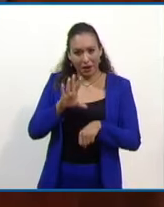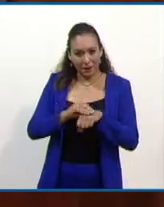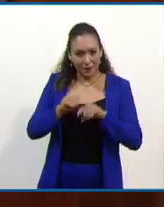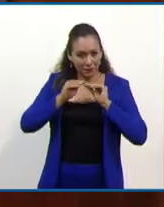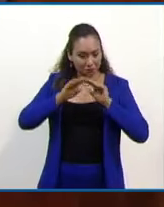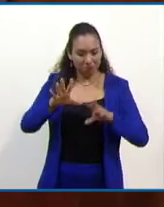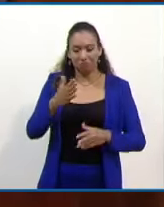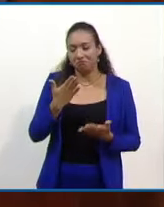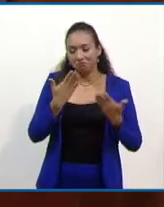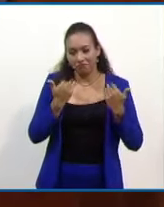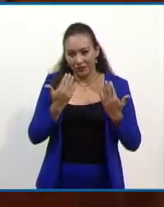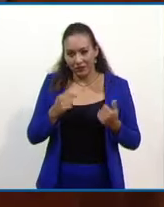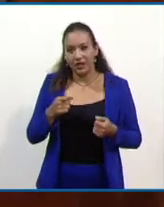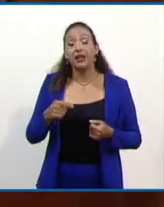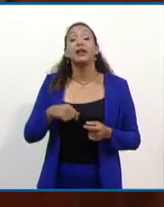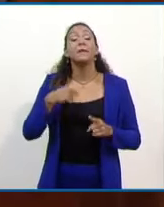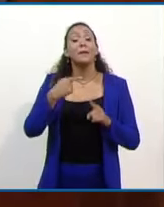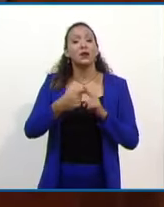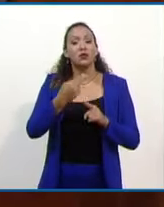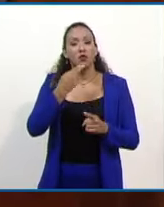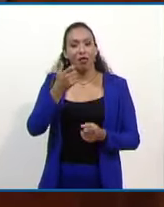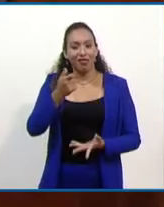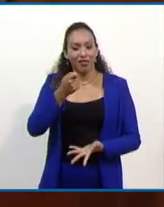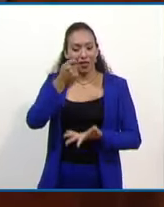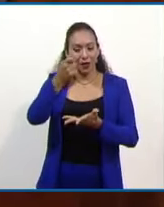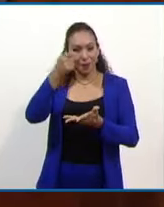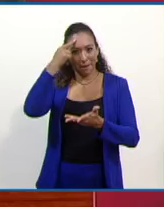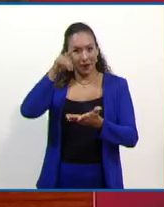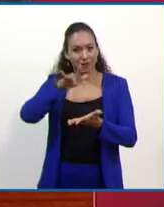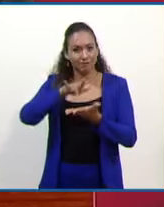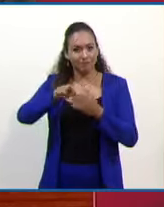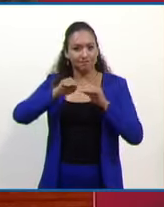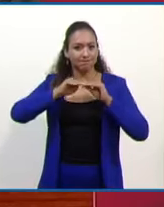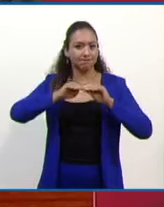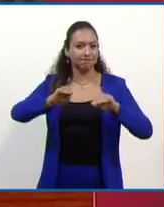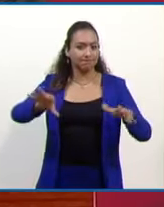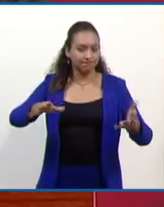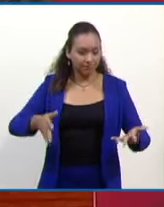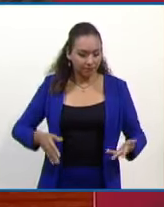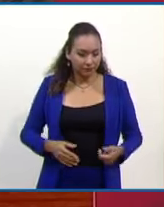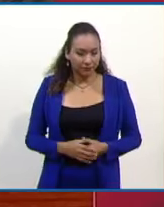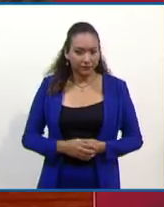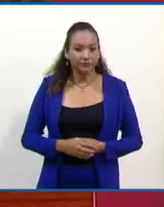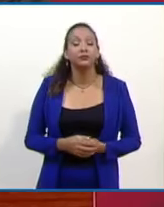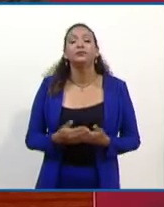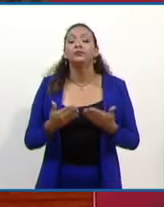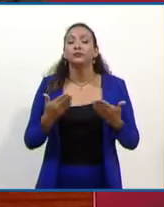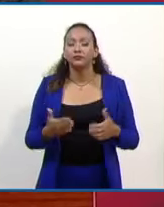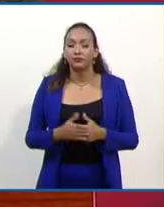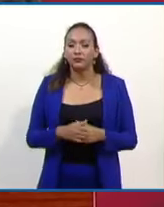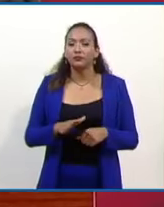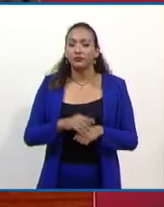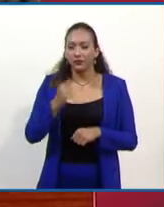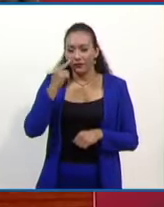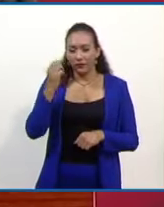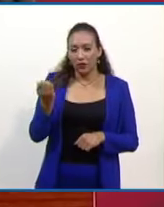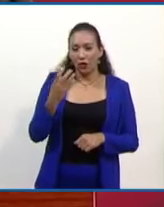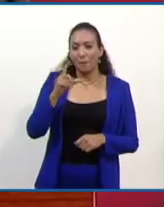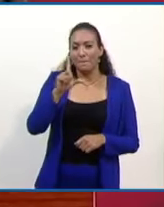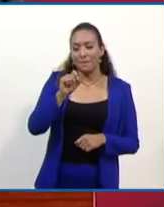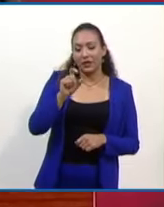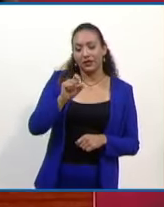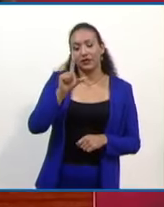además del uso indebido de recursos públicos e incumplimiento de medidas cautelares. Lo anterior, durante sus conferencias del